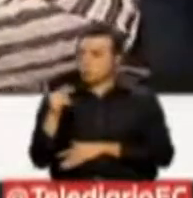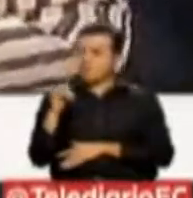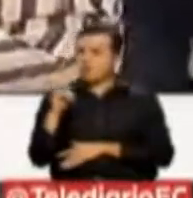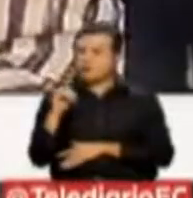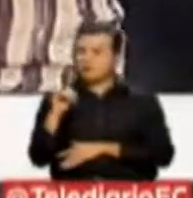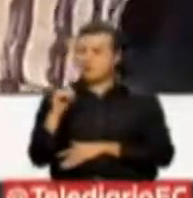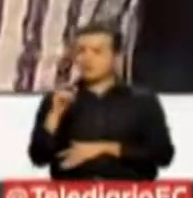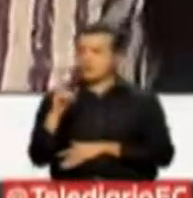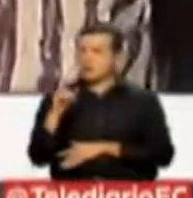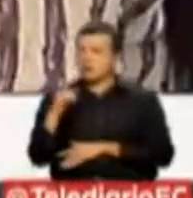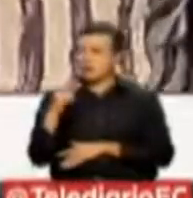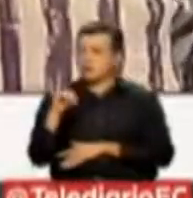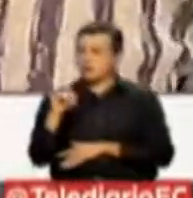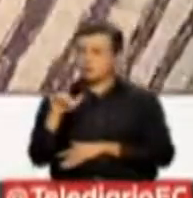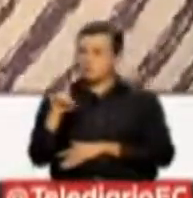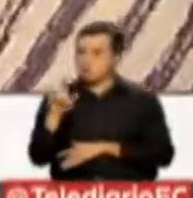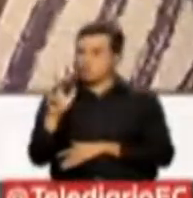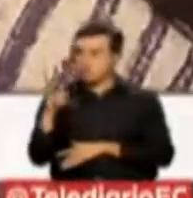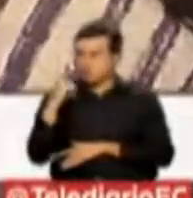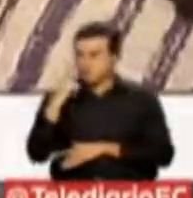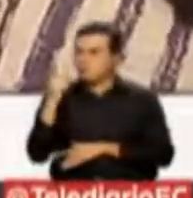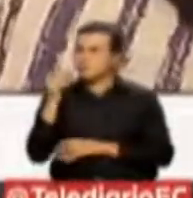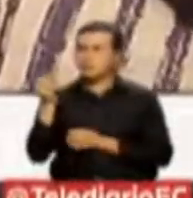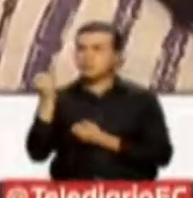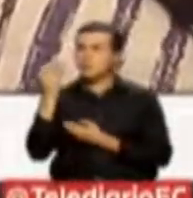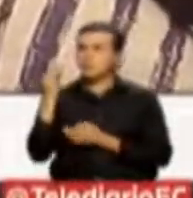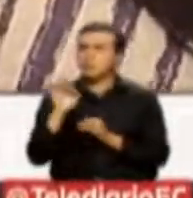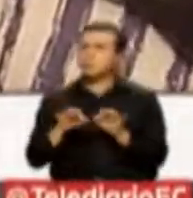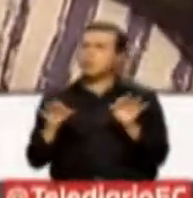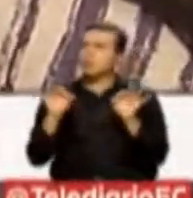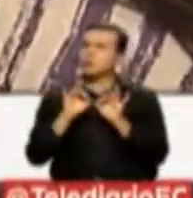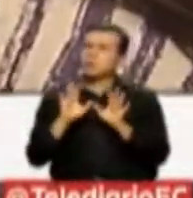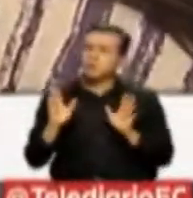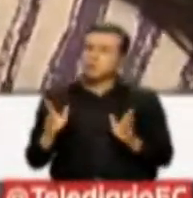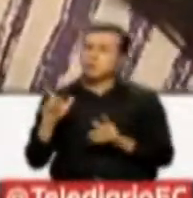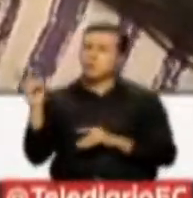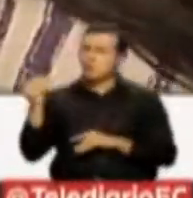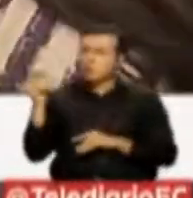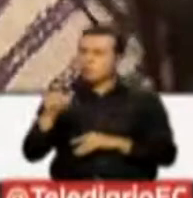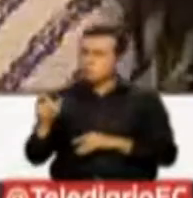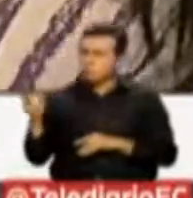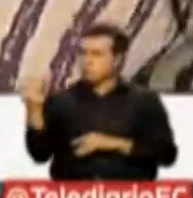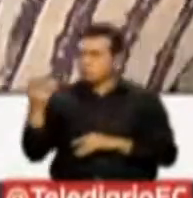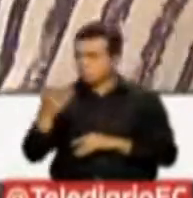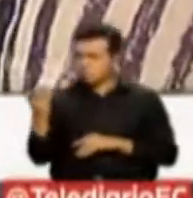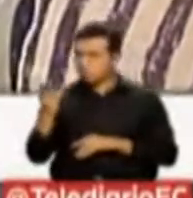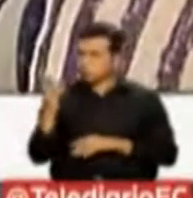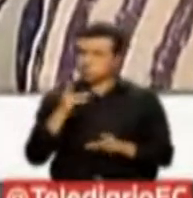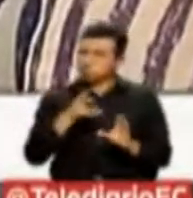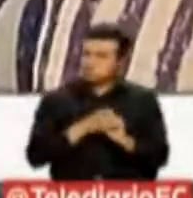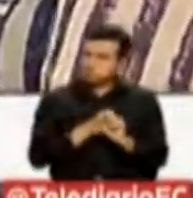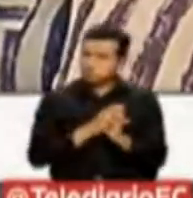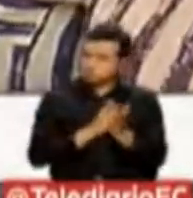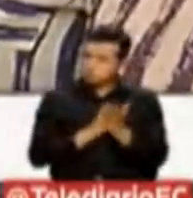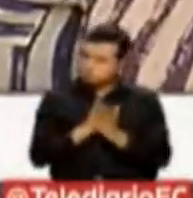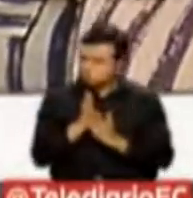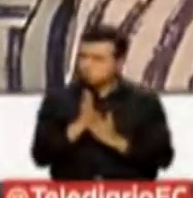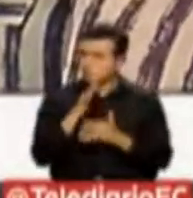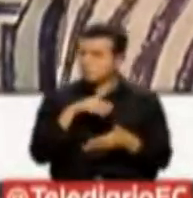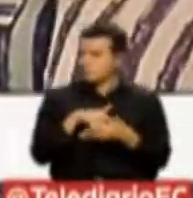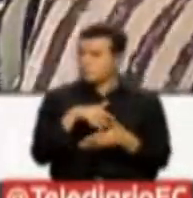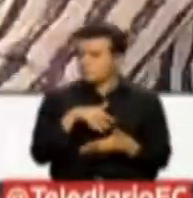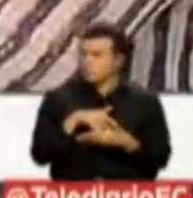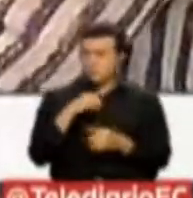de Telediario. Y cuéntenos la importancia de fomentar un poco también que los jóvenes opten por carreras que les permitan